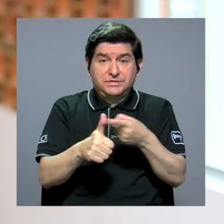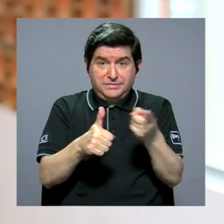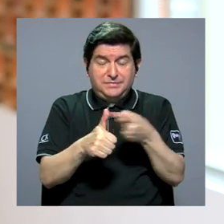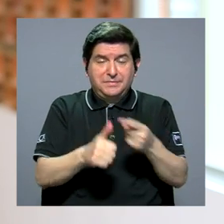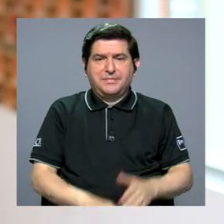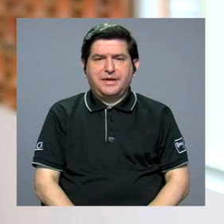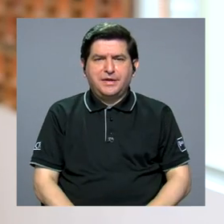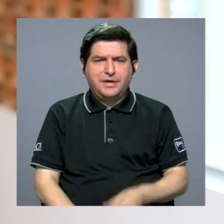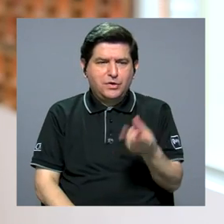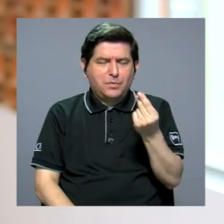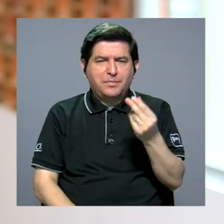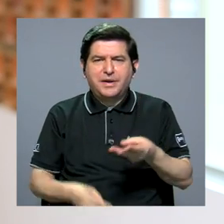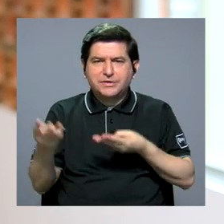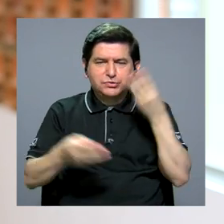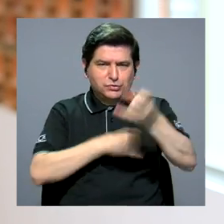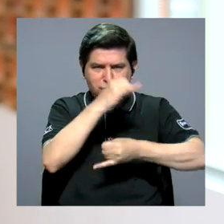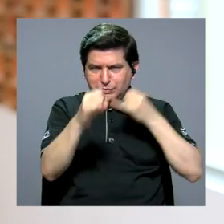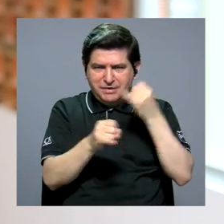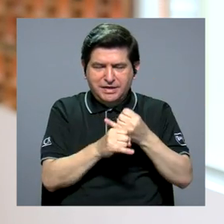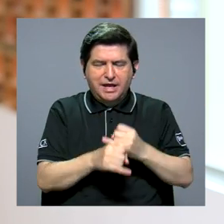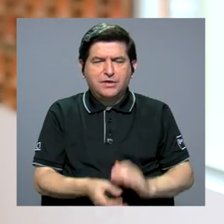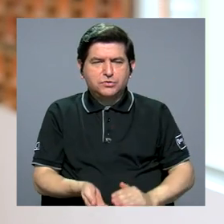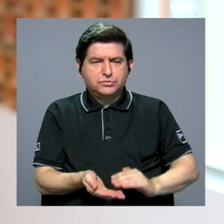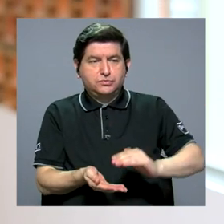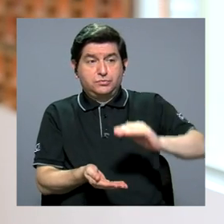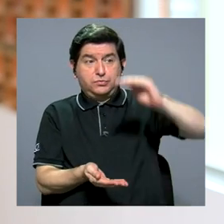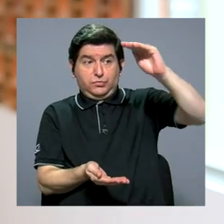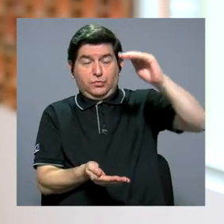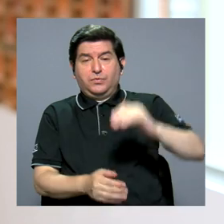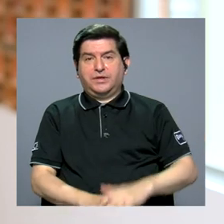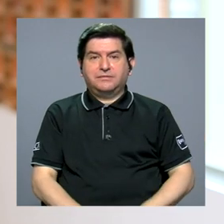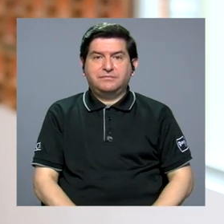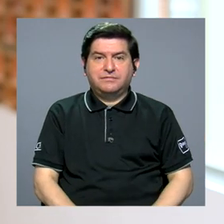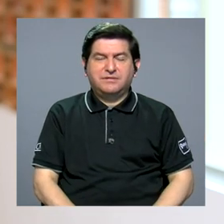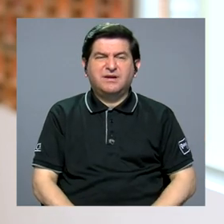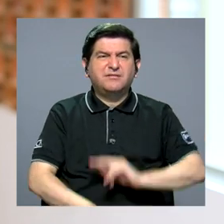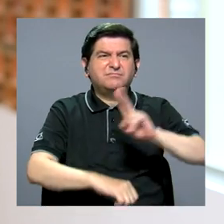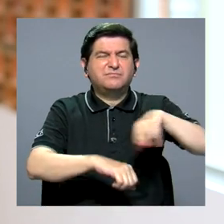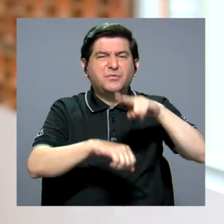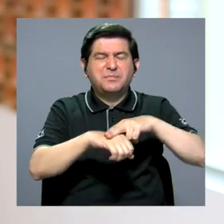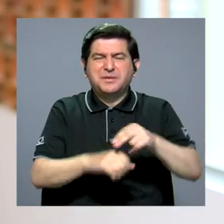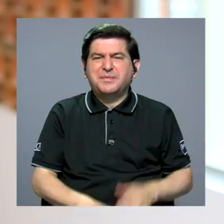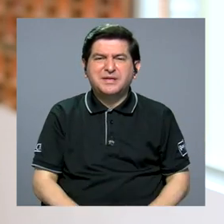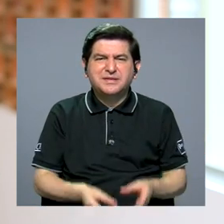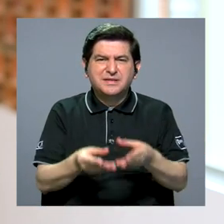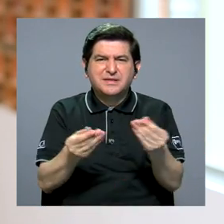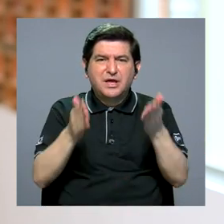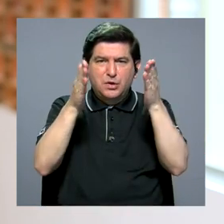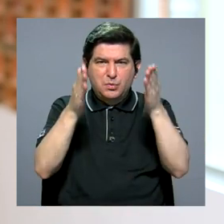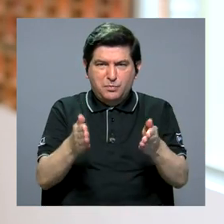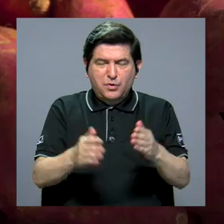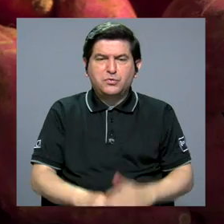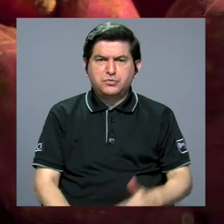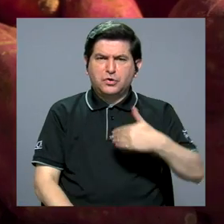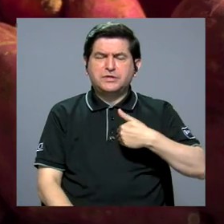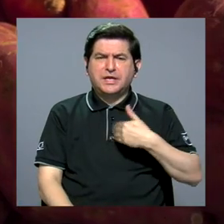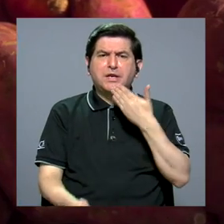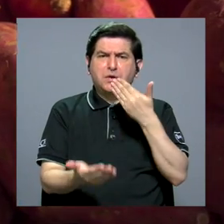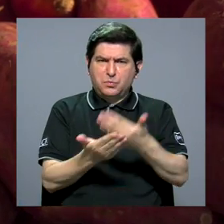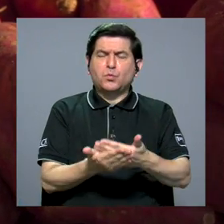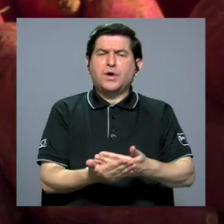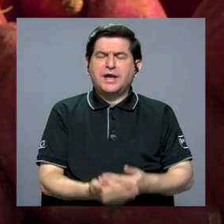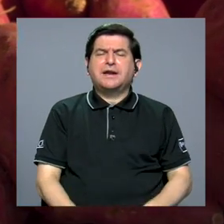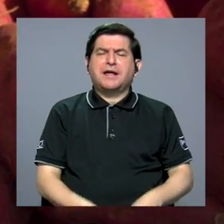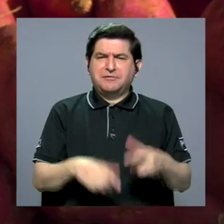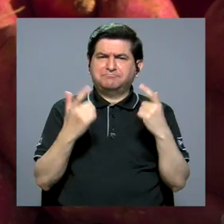Lo primero es que cuando los precios en el mercado internacional están altos, entonces por lo general al productor se le tiene un buen